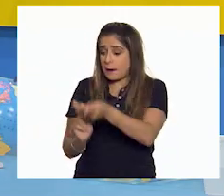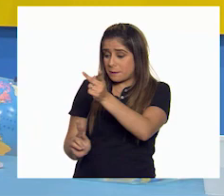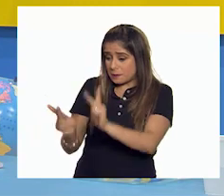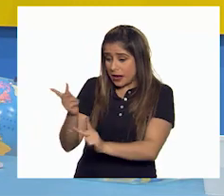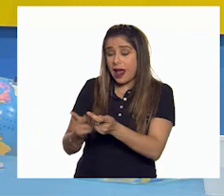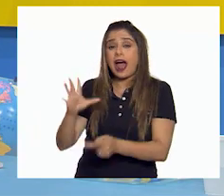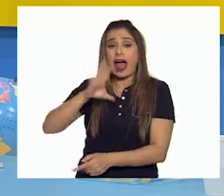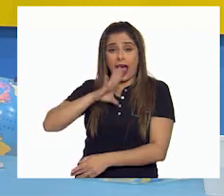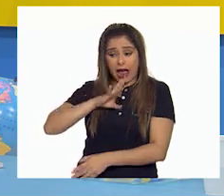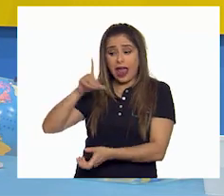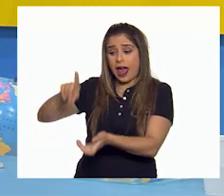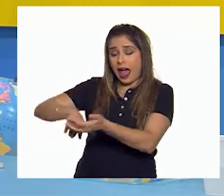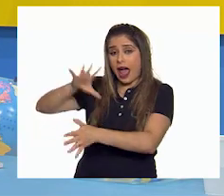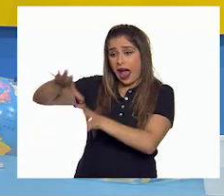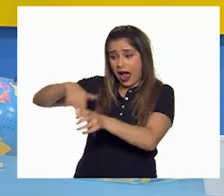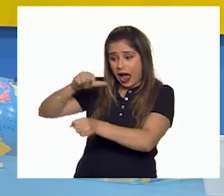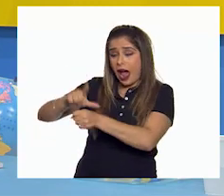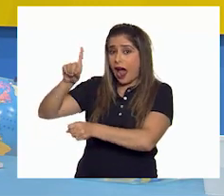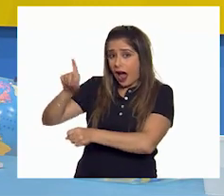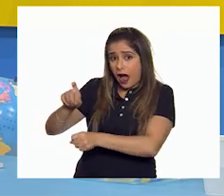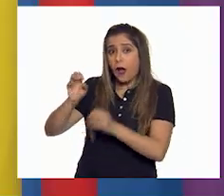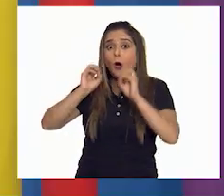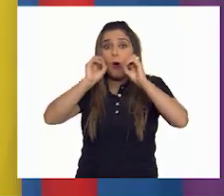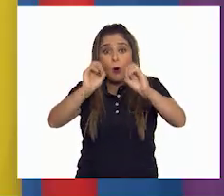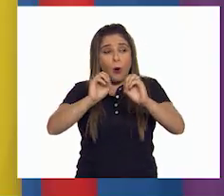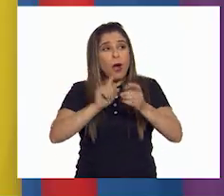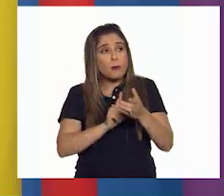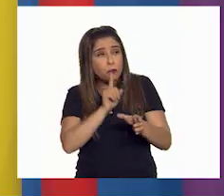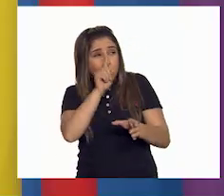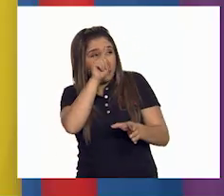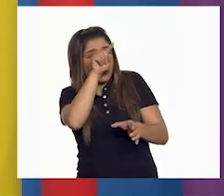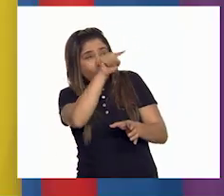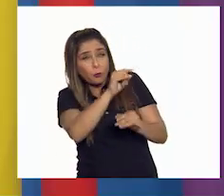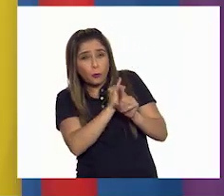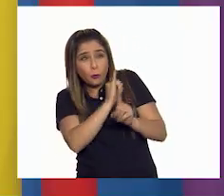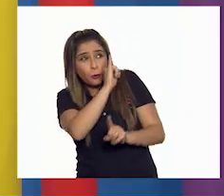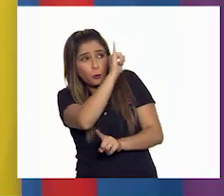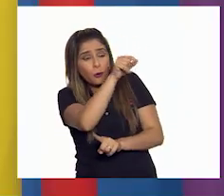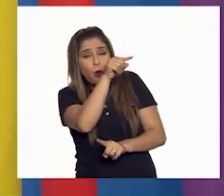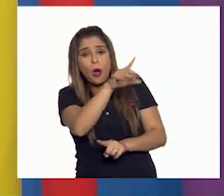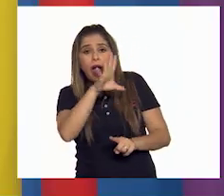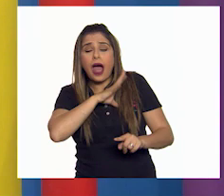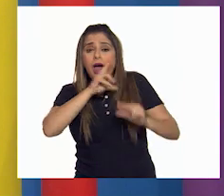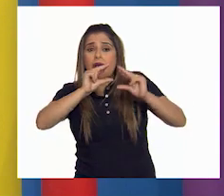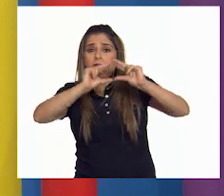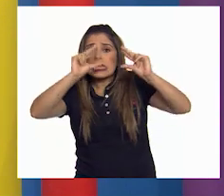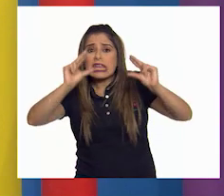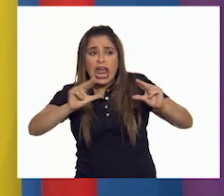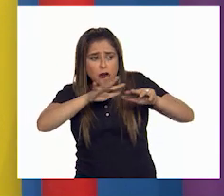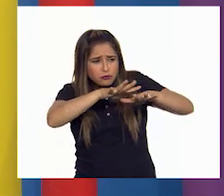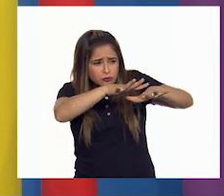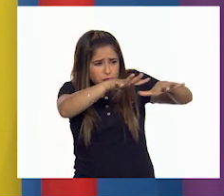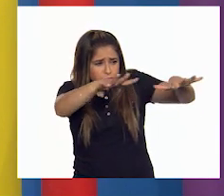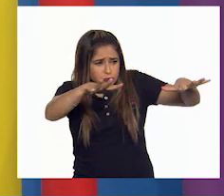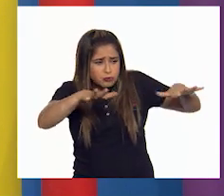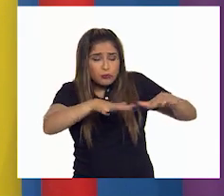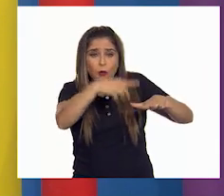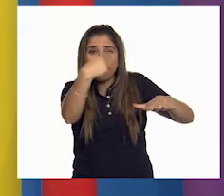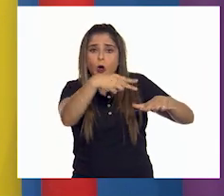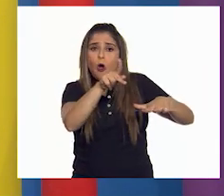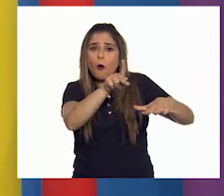estado congelada en alguno de los polos, ¿eh? órale. No, bueno, pues ya entiendo ahora el por qué esta agua pudo